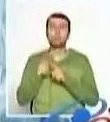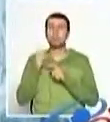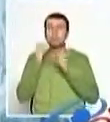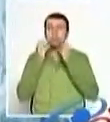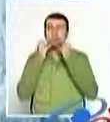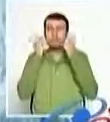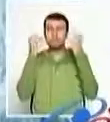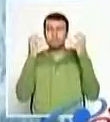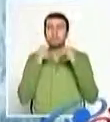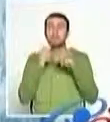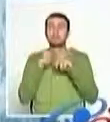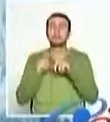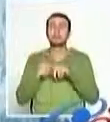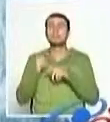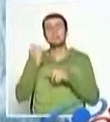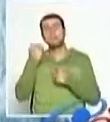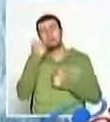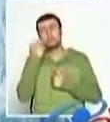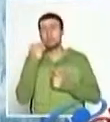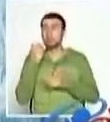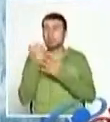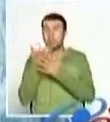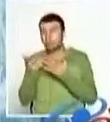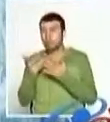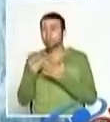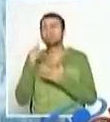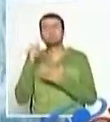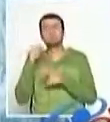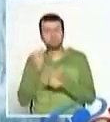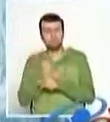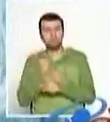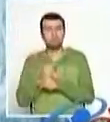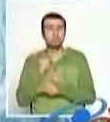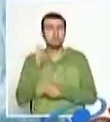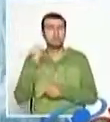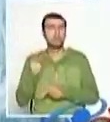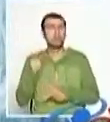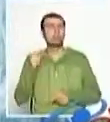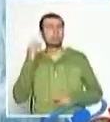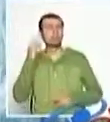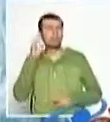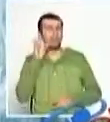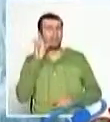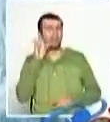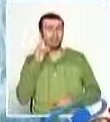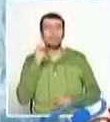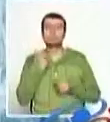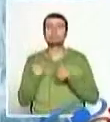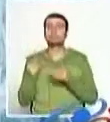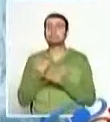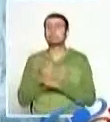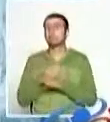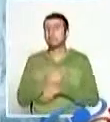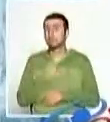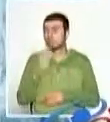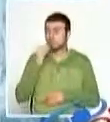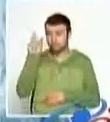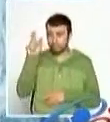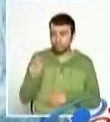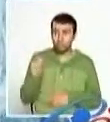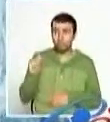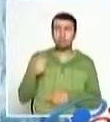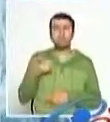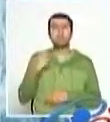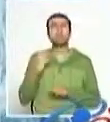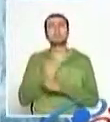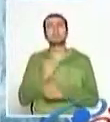esas gingivoestomatitis, tienen que ver precisamente con esa afectación de las mucosas. Y miramos cómo ese paciente que tiene problemas